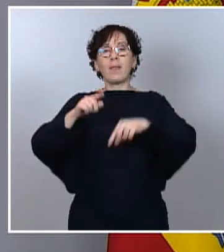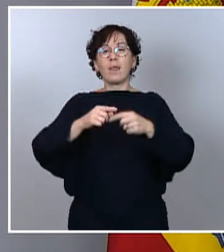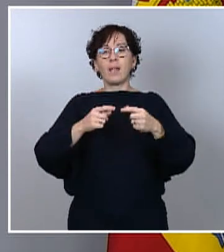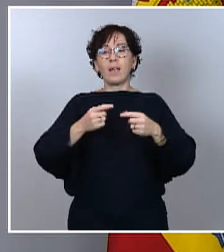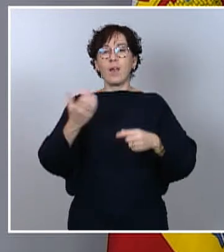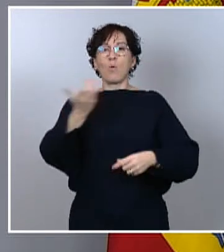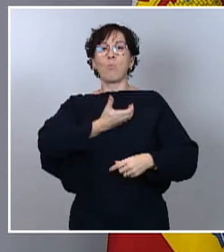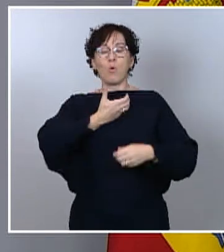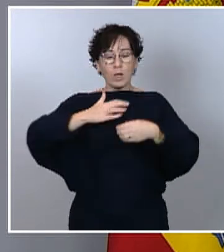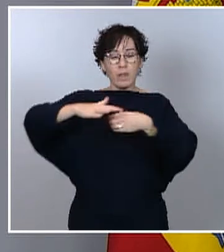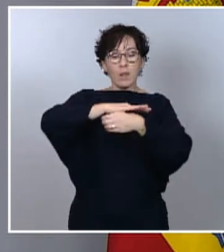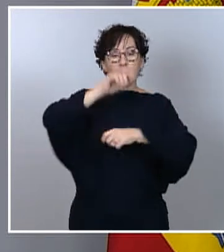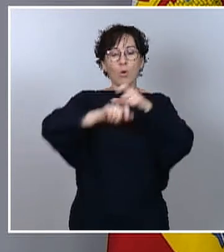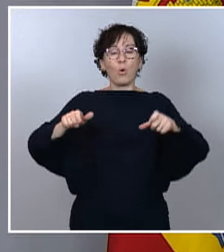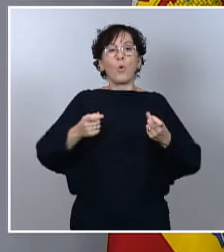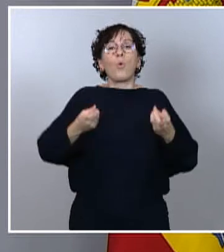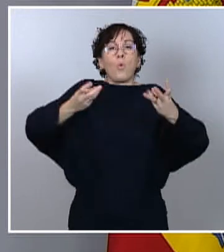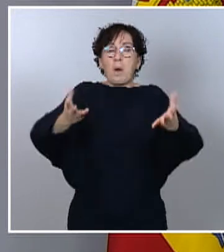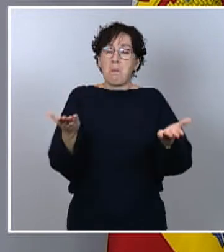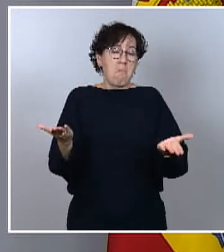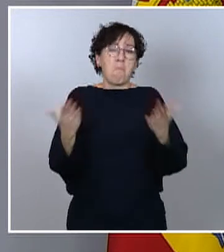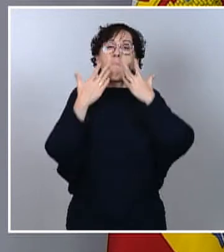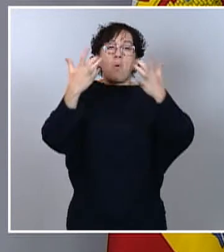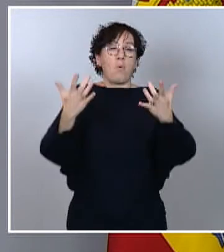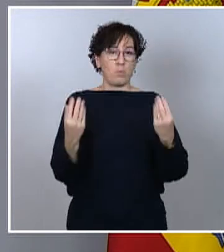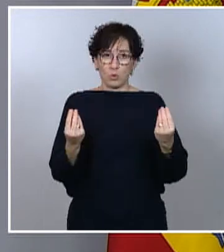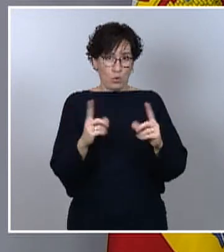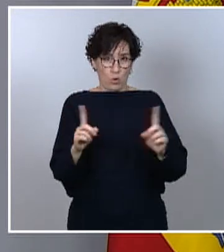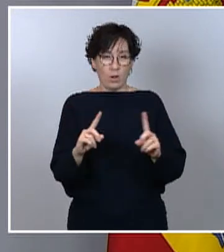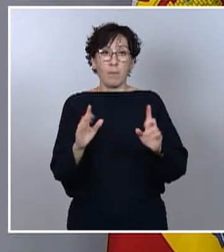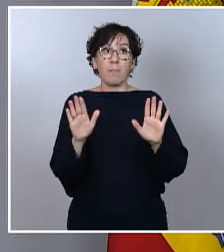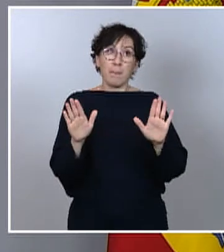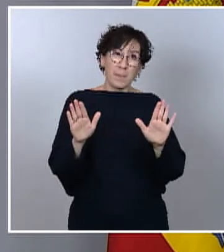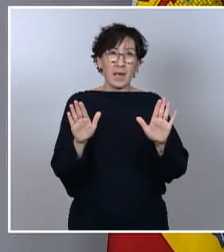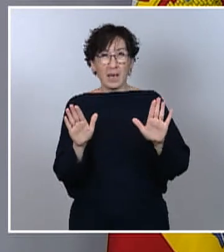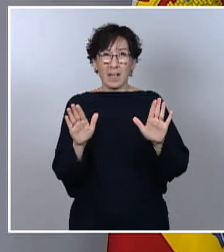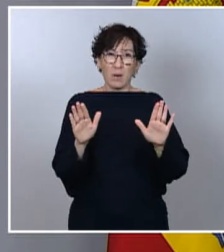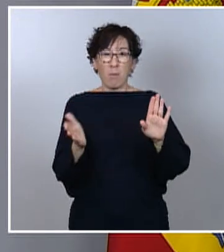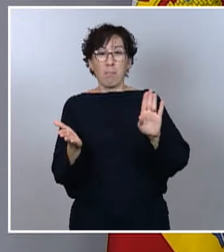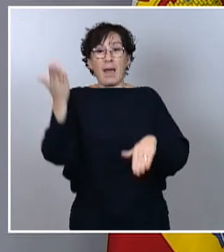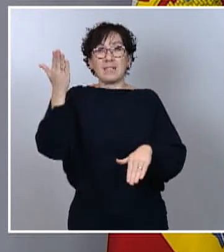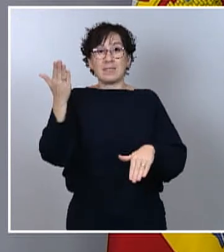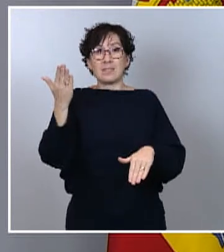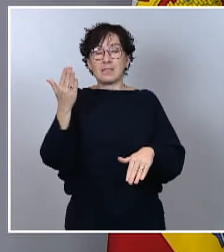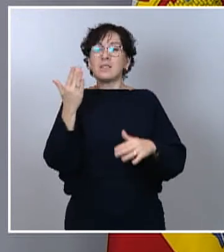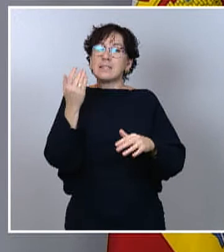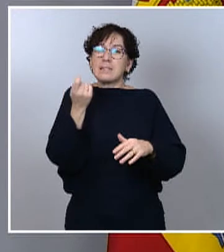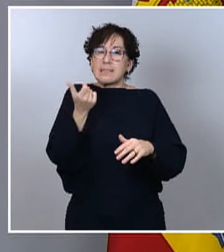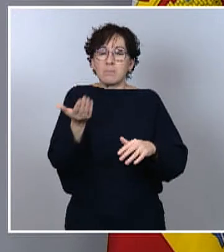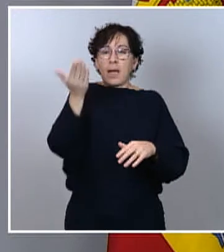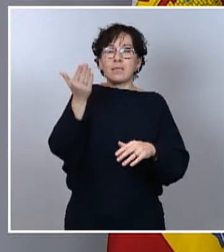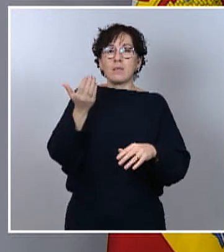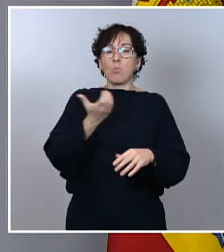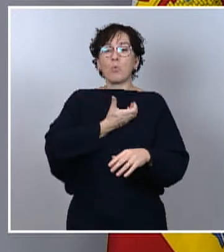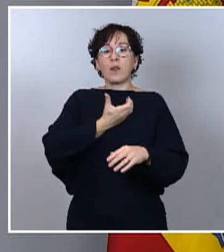de personas que viven en un municipio, pero sí es verdad que la prevalencia es algo mayor en las ciudades que en los municipios más